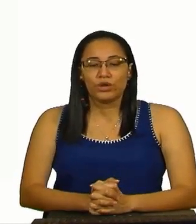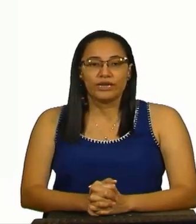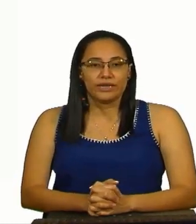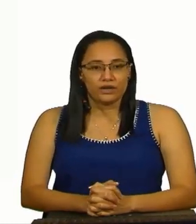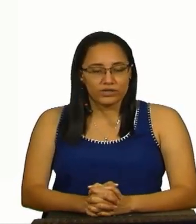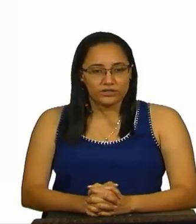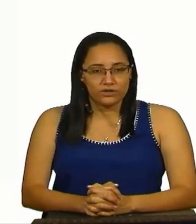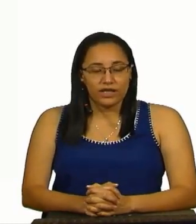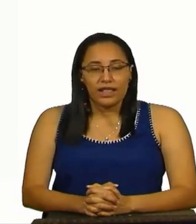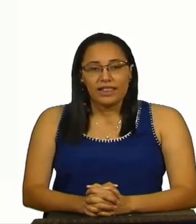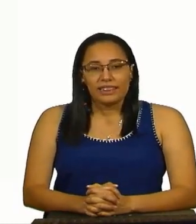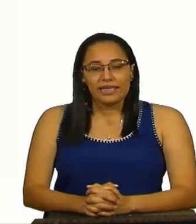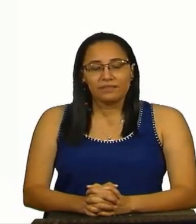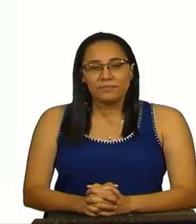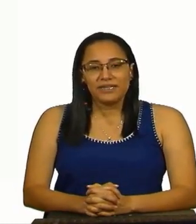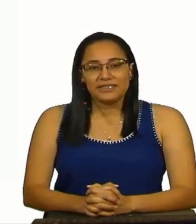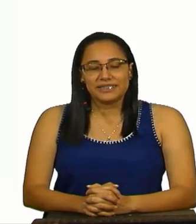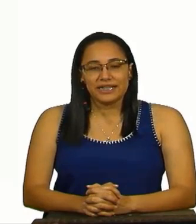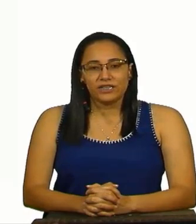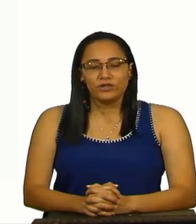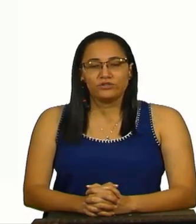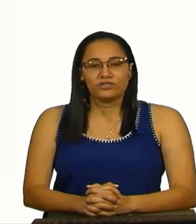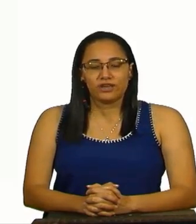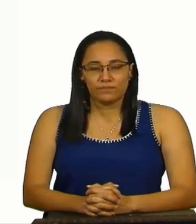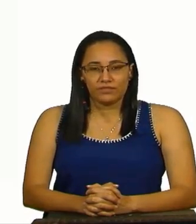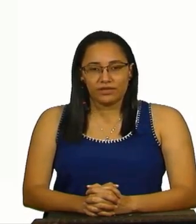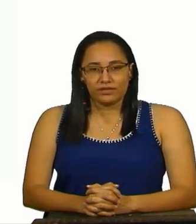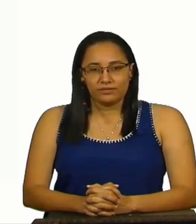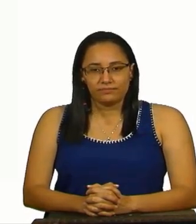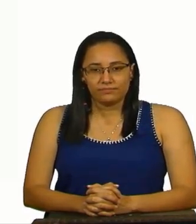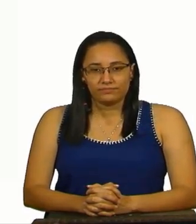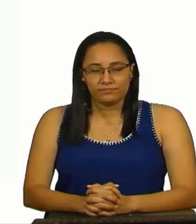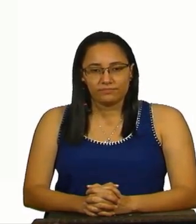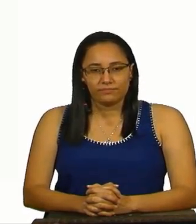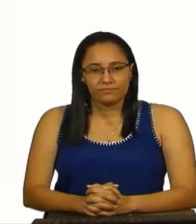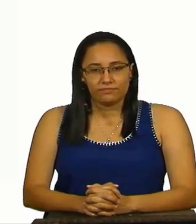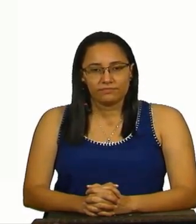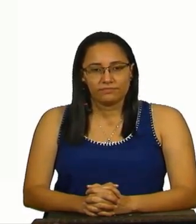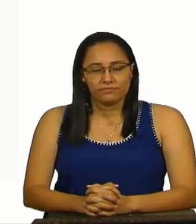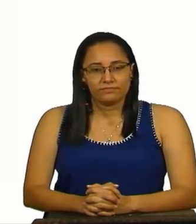todos juntos a leer la oración. Let me tell you something.